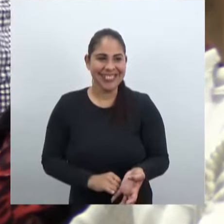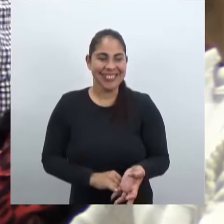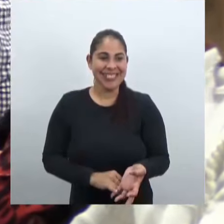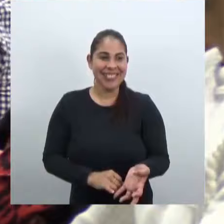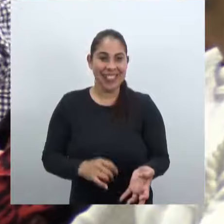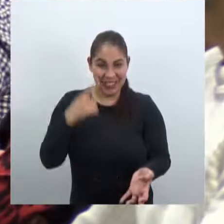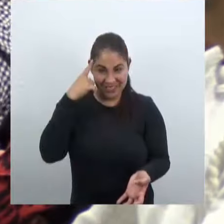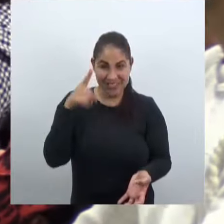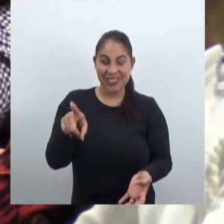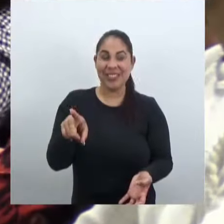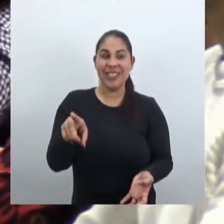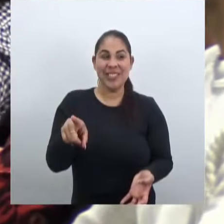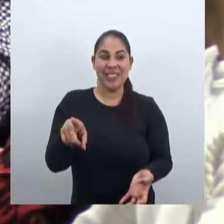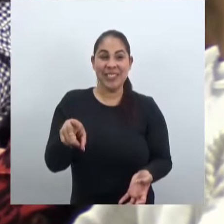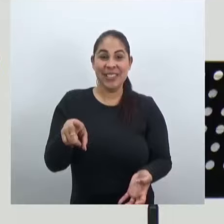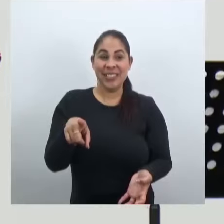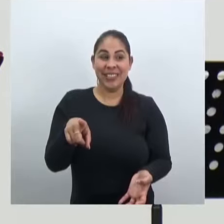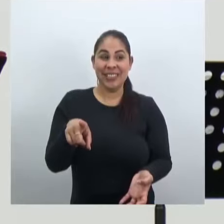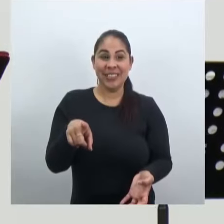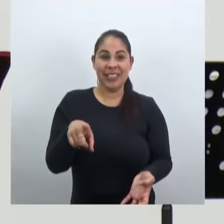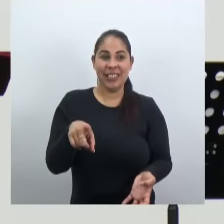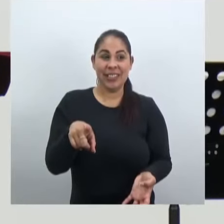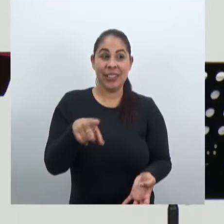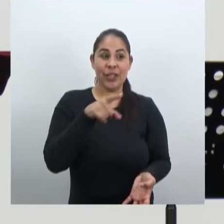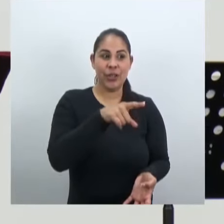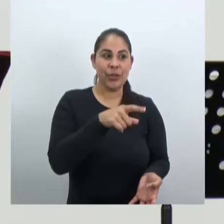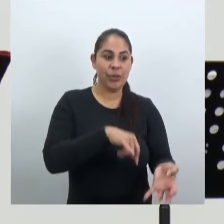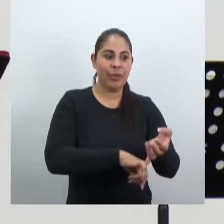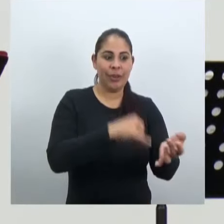Yo sé que tú estás casado con un tipo apático.